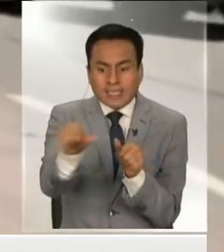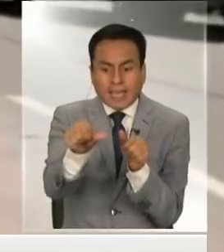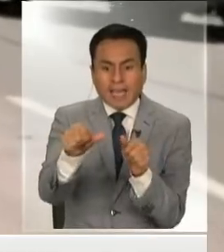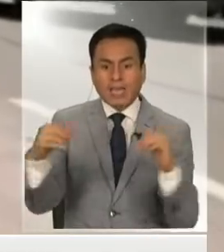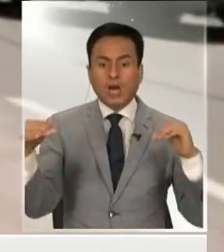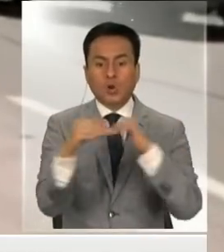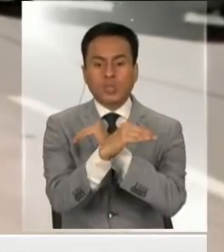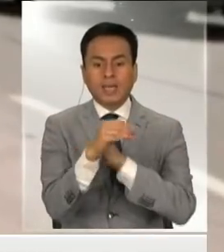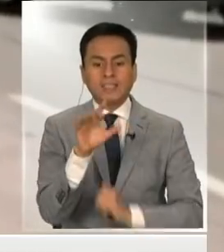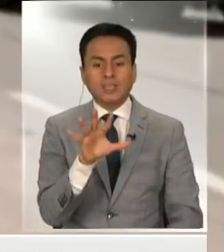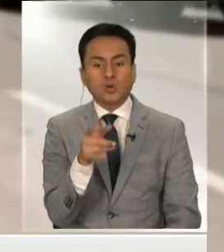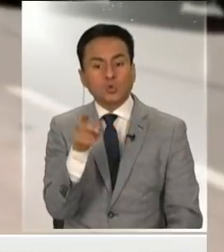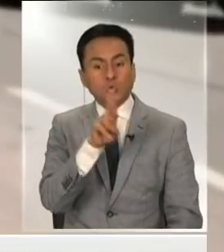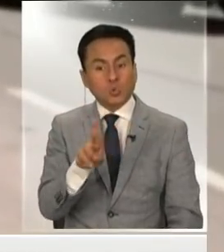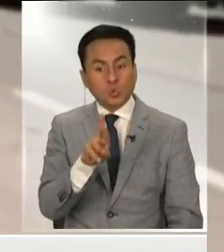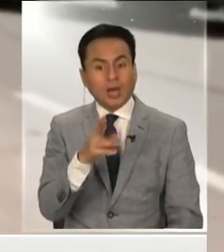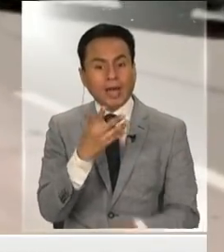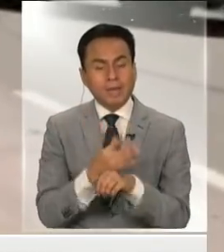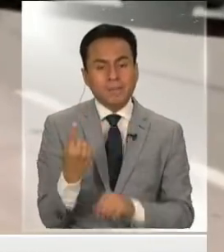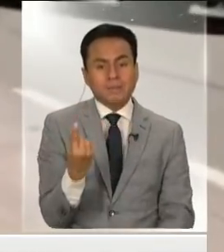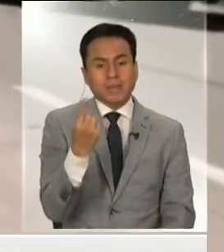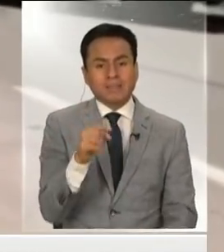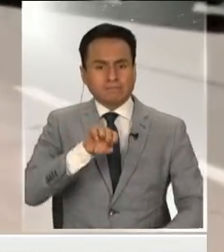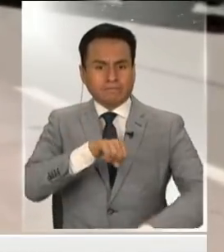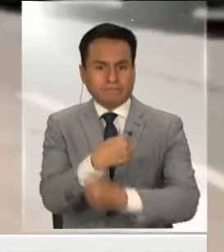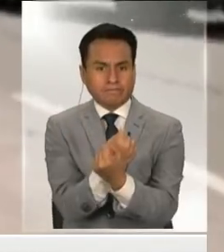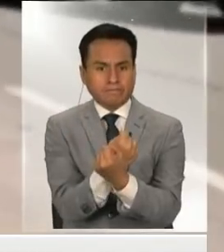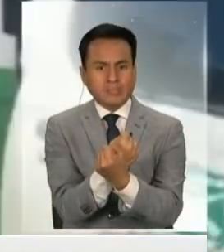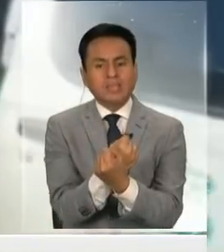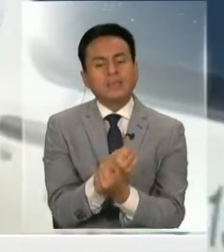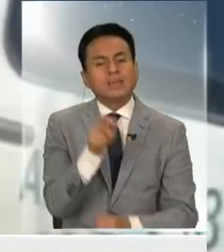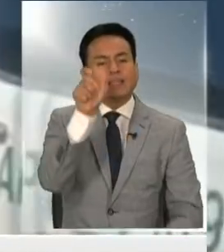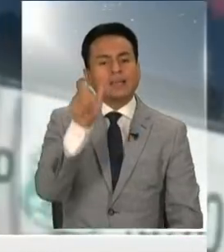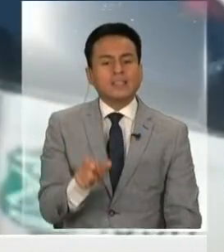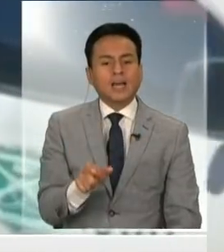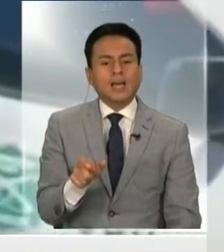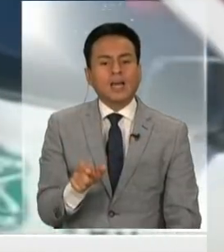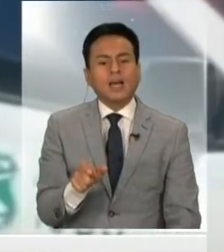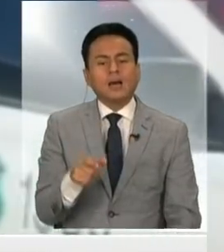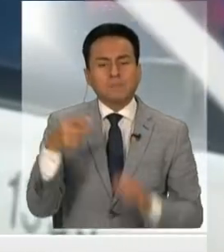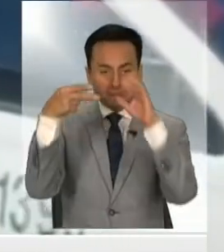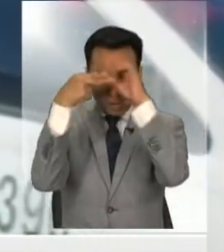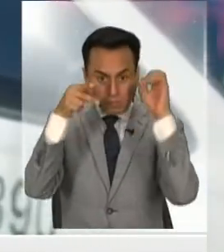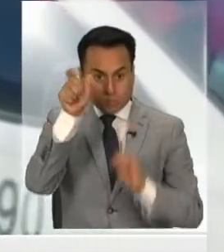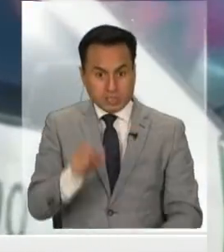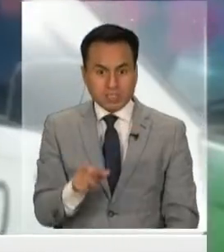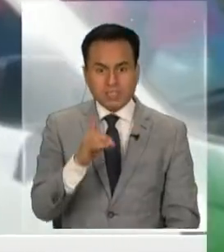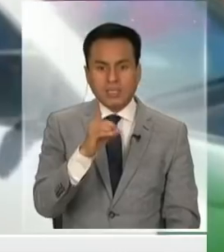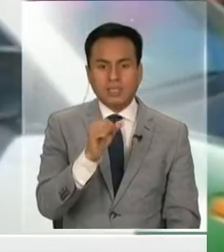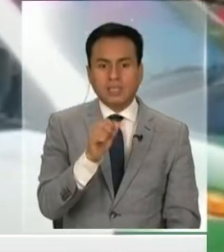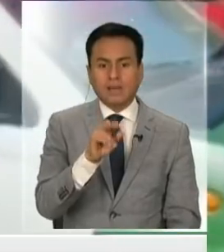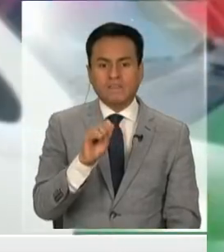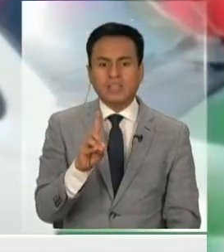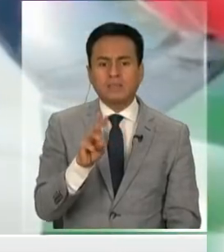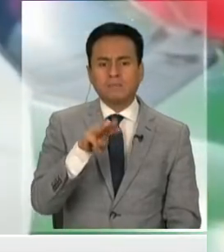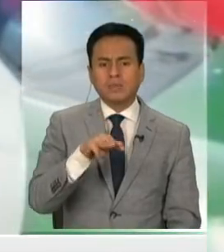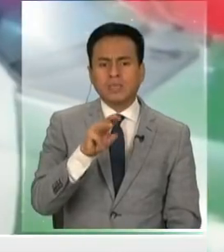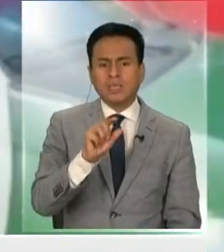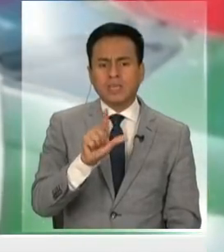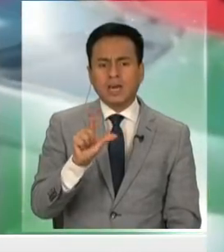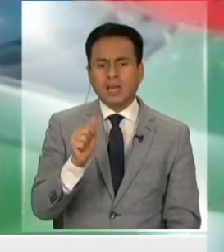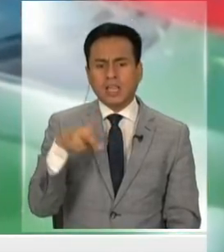ruta 5 Sur dejaron un primer detenido. Se trata del comunero mapuche David Millanao de la